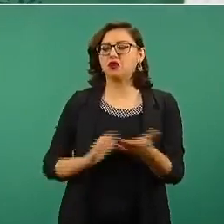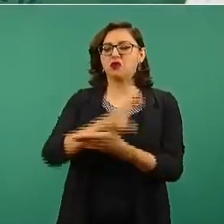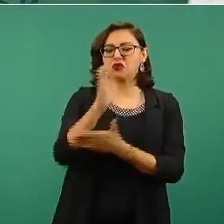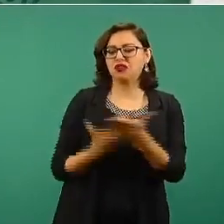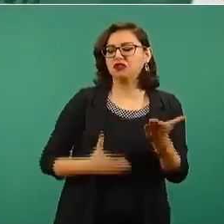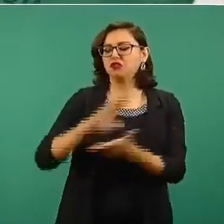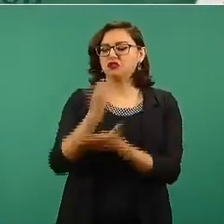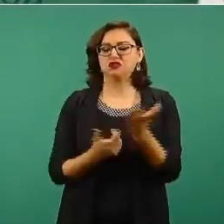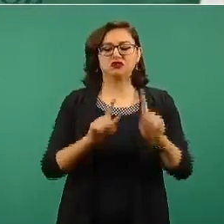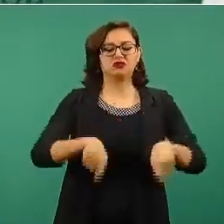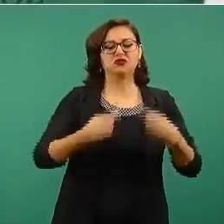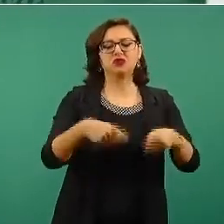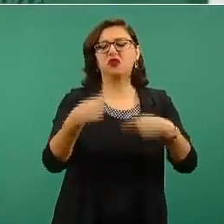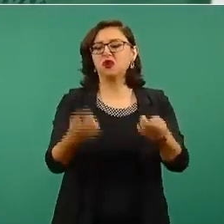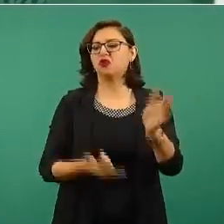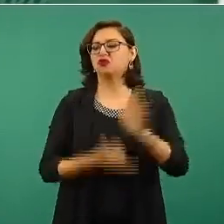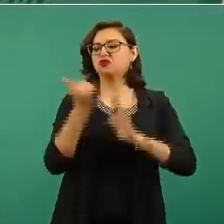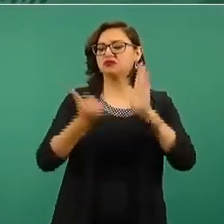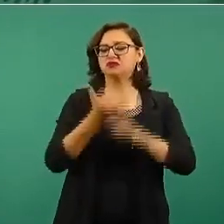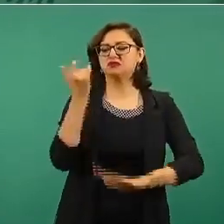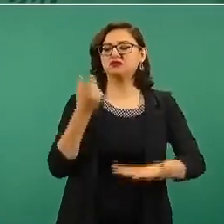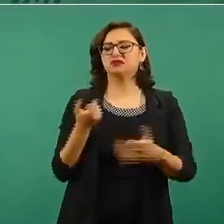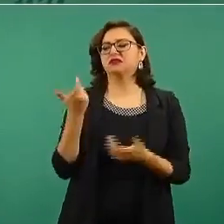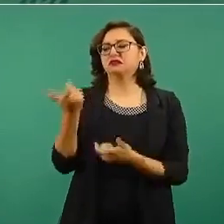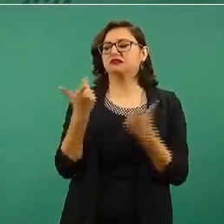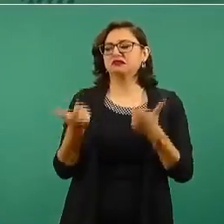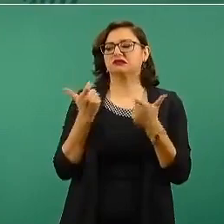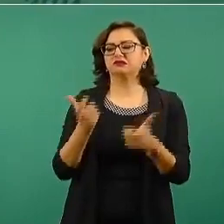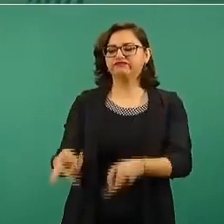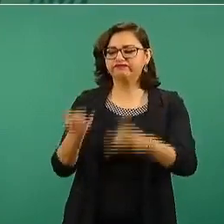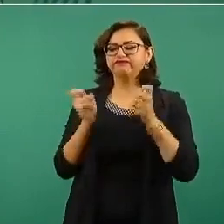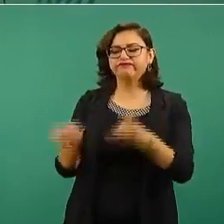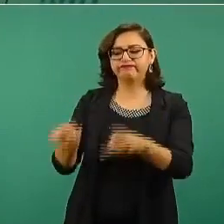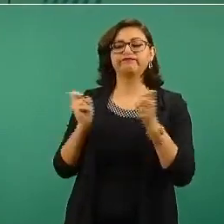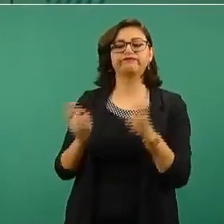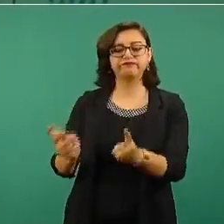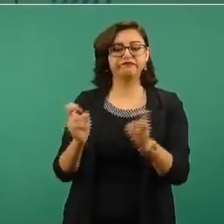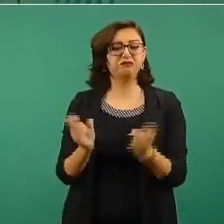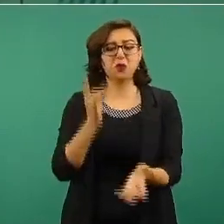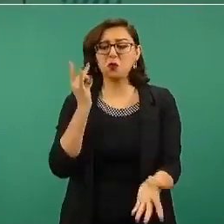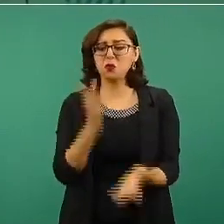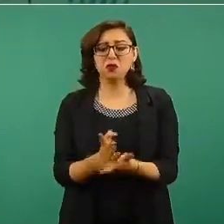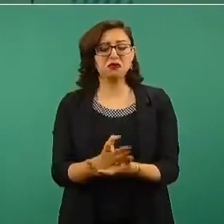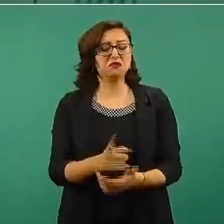mejor dicho, la corrupción, el robar. Entonces,